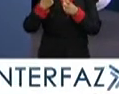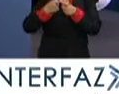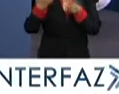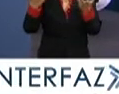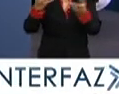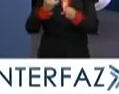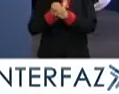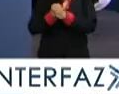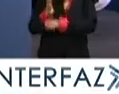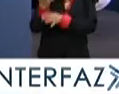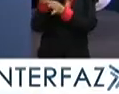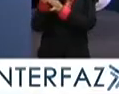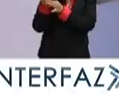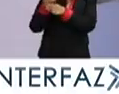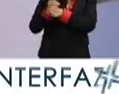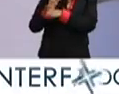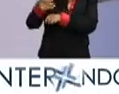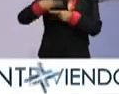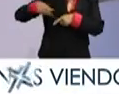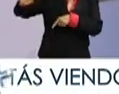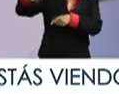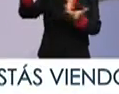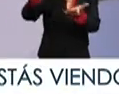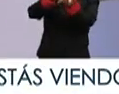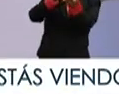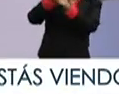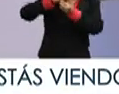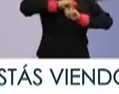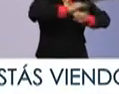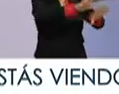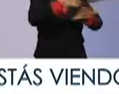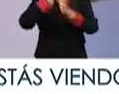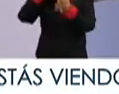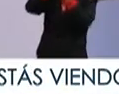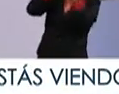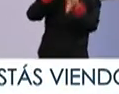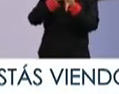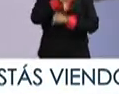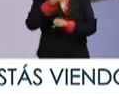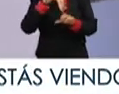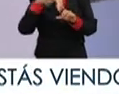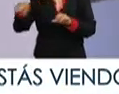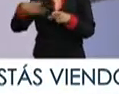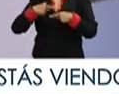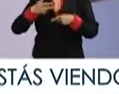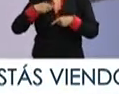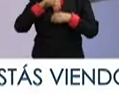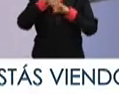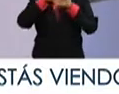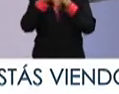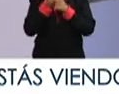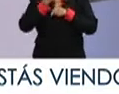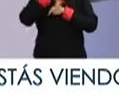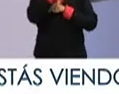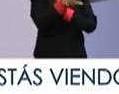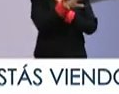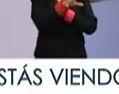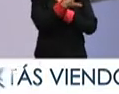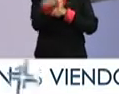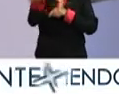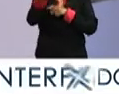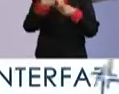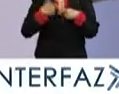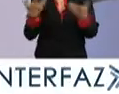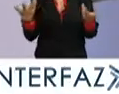la información es el ciudadano y quien la comunica es el ciudadano. Y hoy vemos que